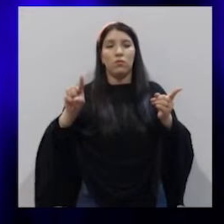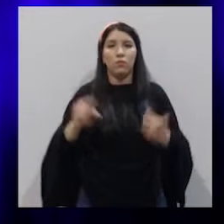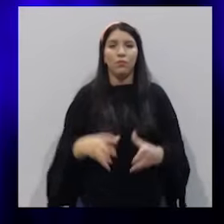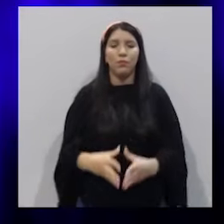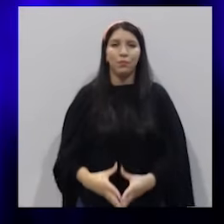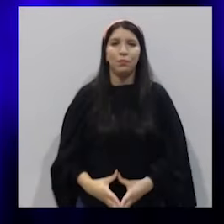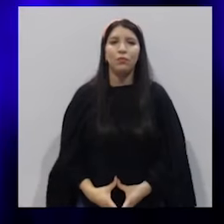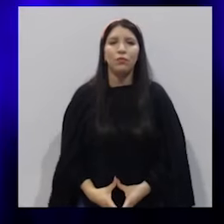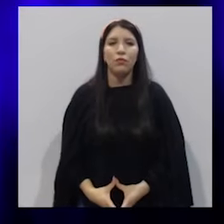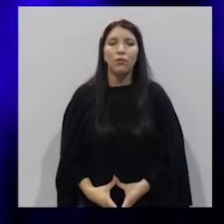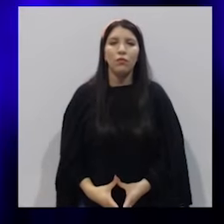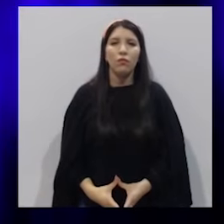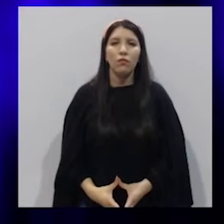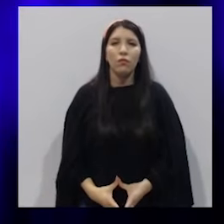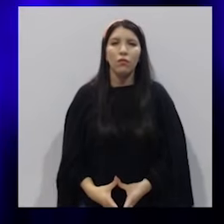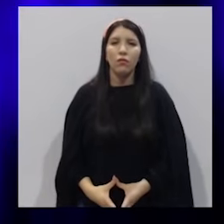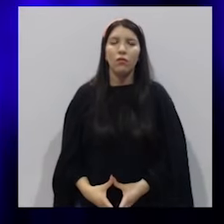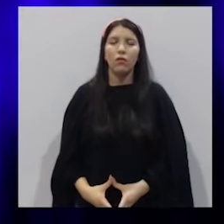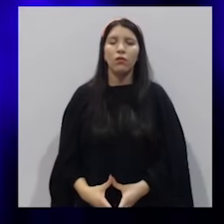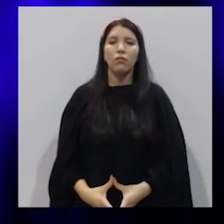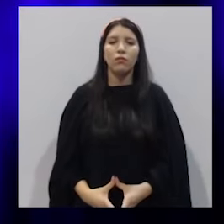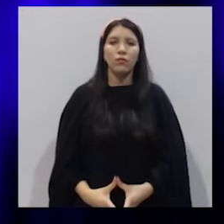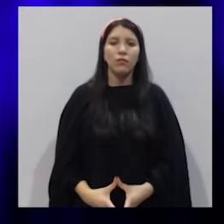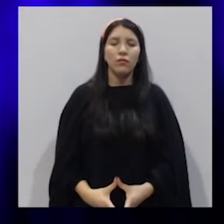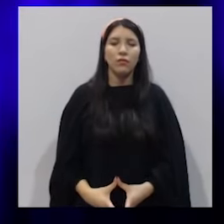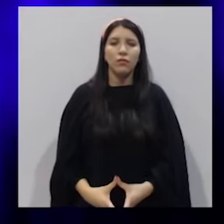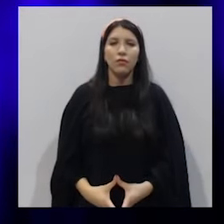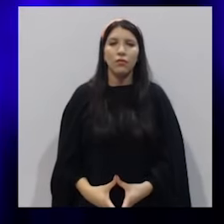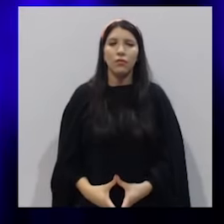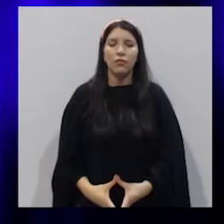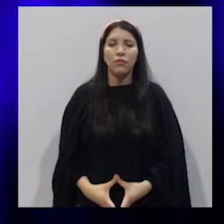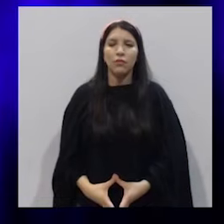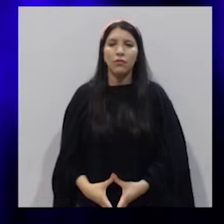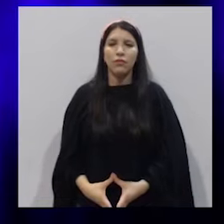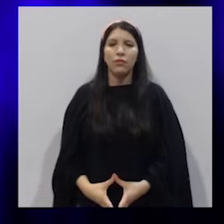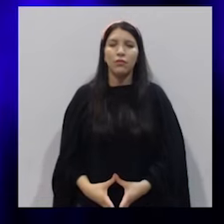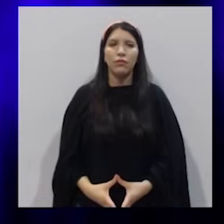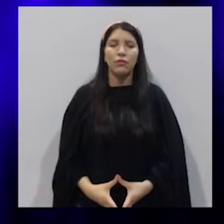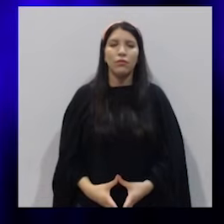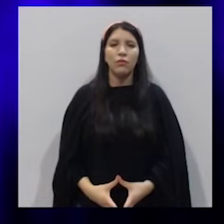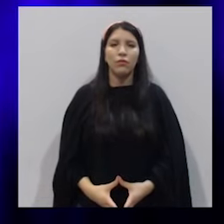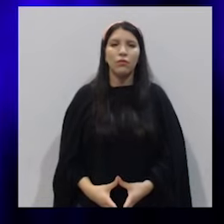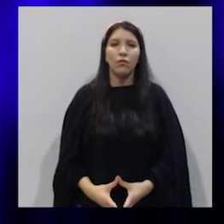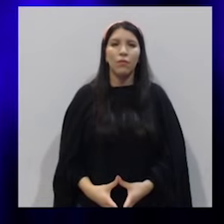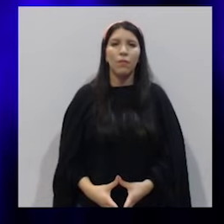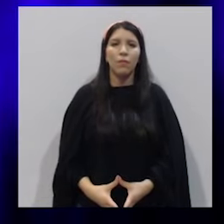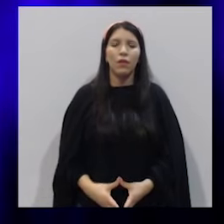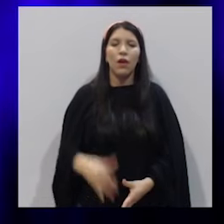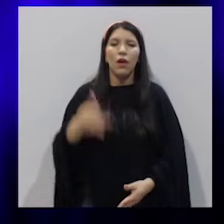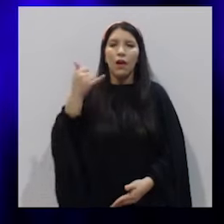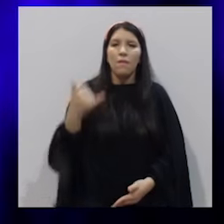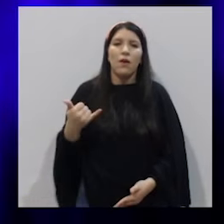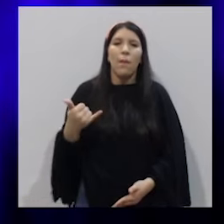iglesia comenzaba muchos de ellos procedían de ambientes paganos